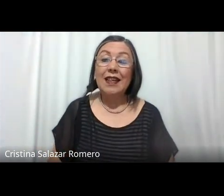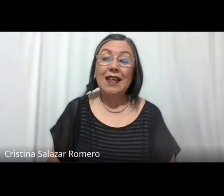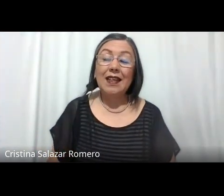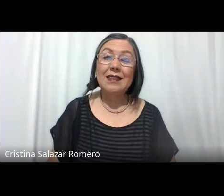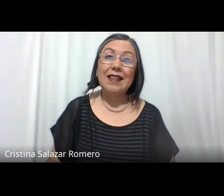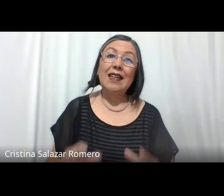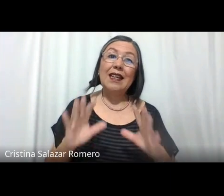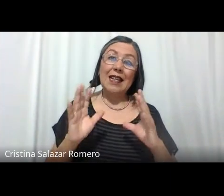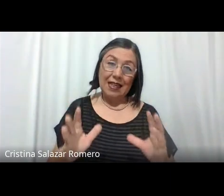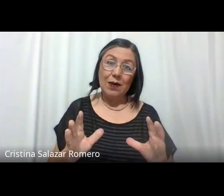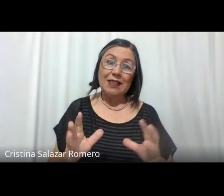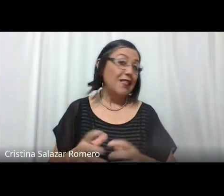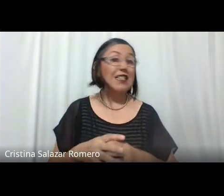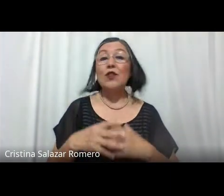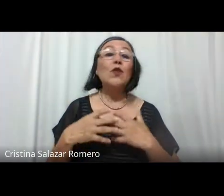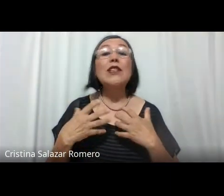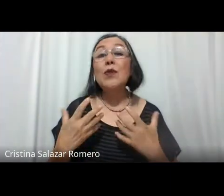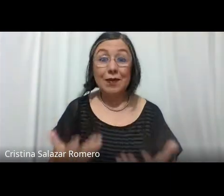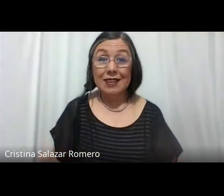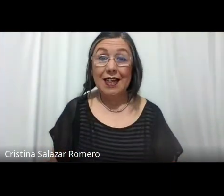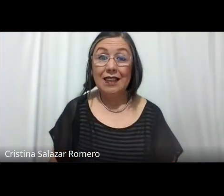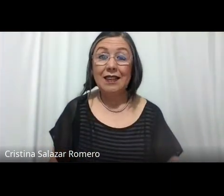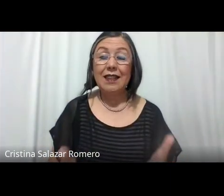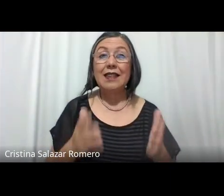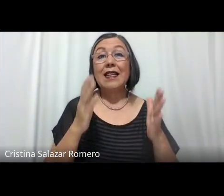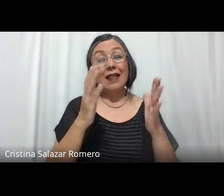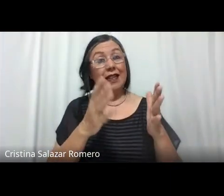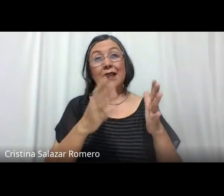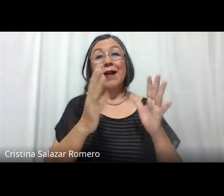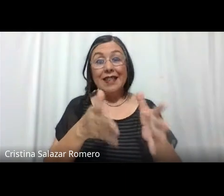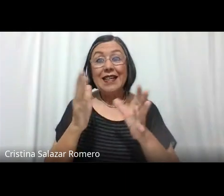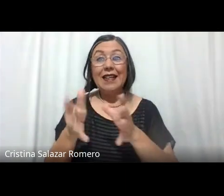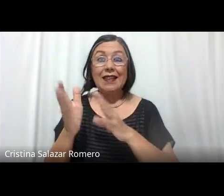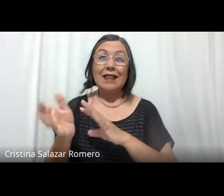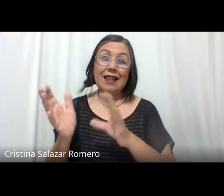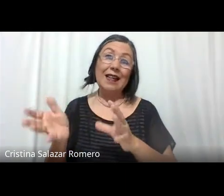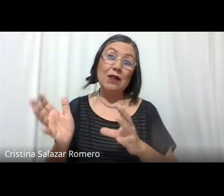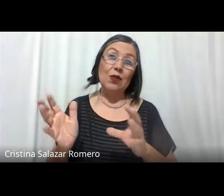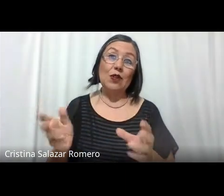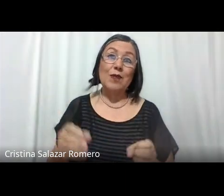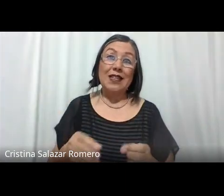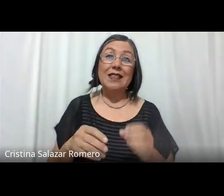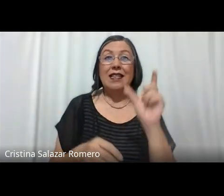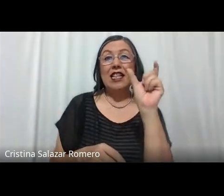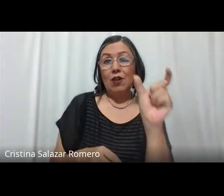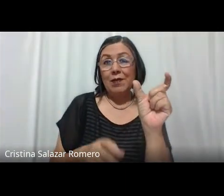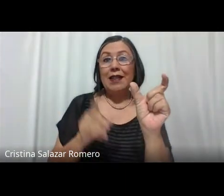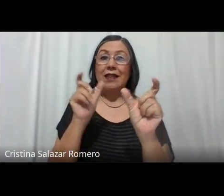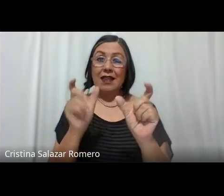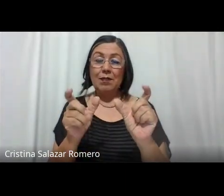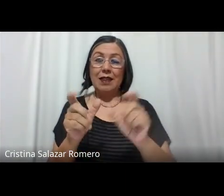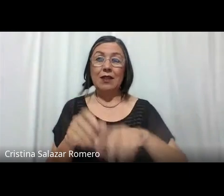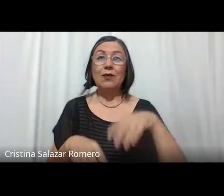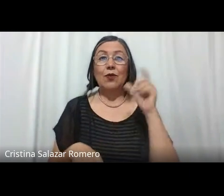importante es que la lengua de señas no es universal. Esta varía en cada uno de los países. Tiene nombre